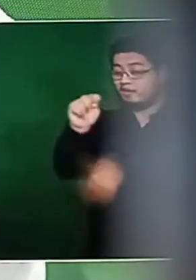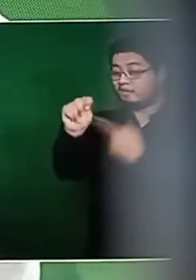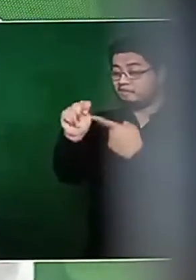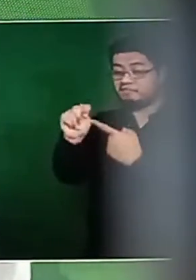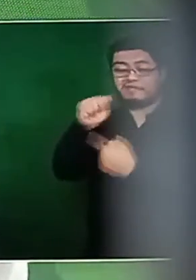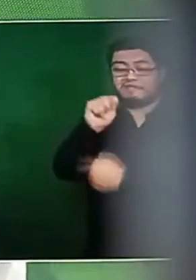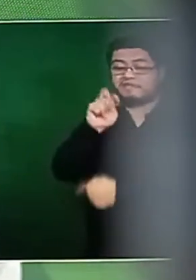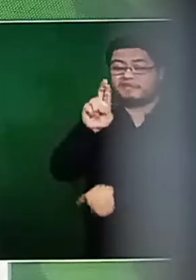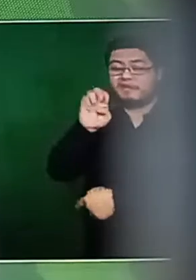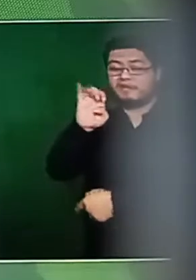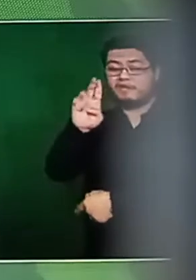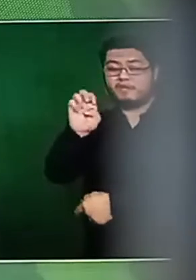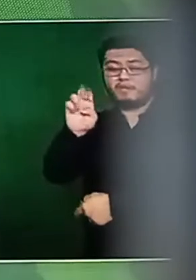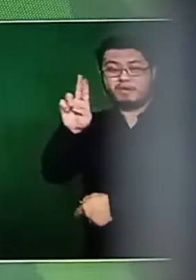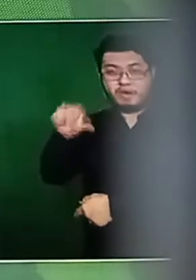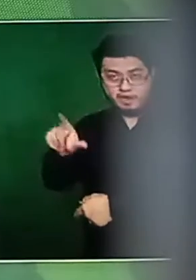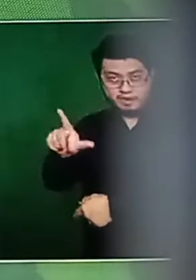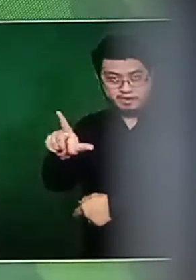Electoral.